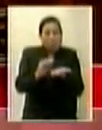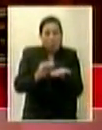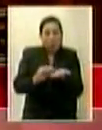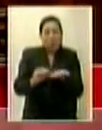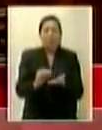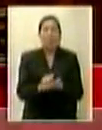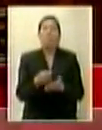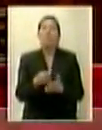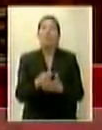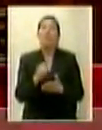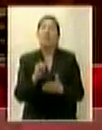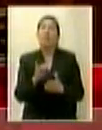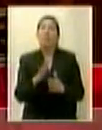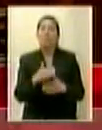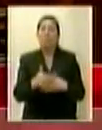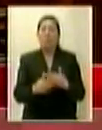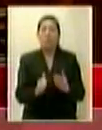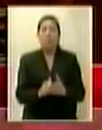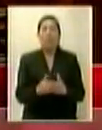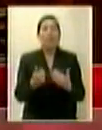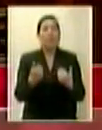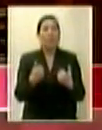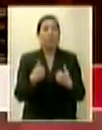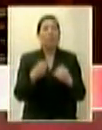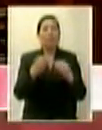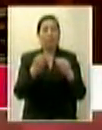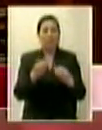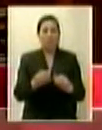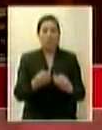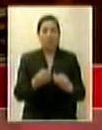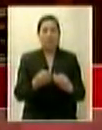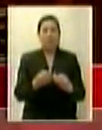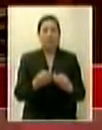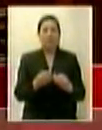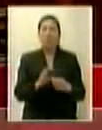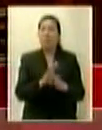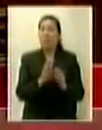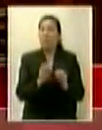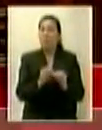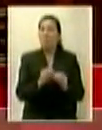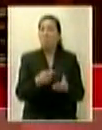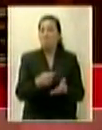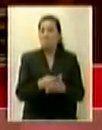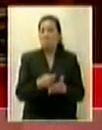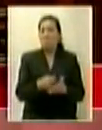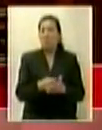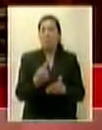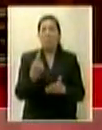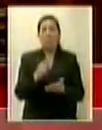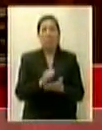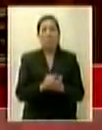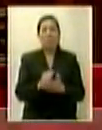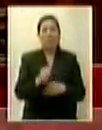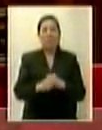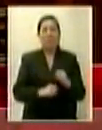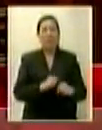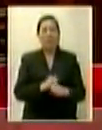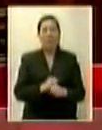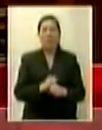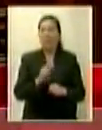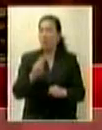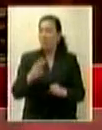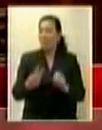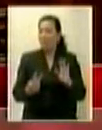sus indemnizaciones por lucro cesante, teniendo la firme convicción de que se deberá concluir con dicho pago los primeros meses del año